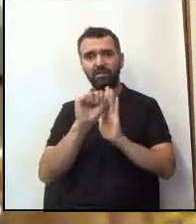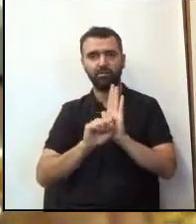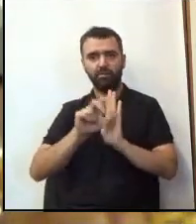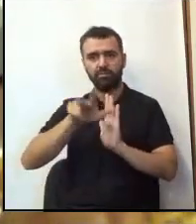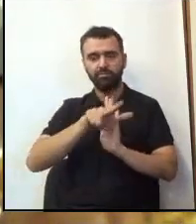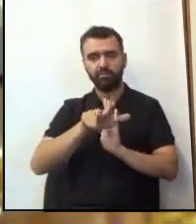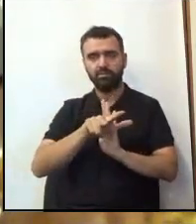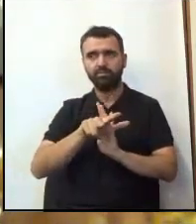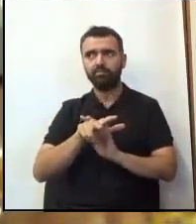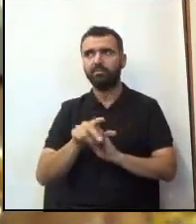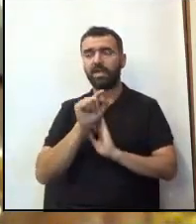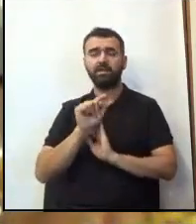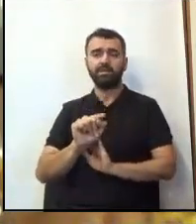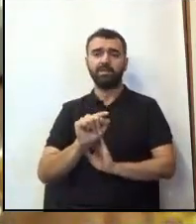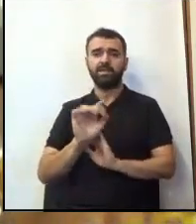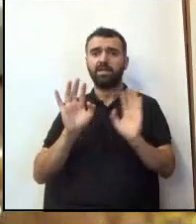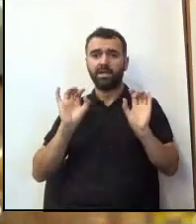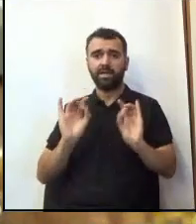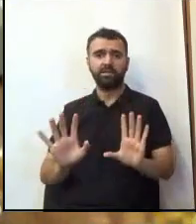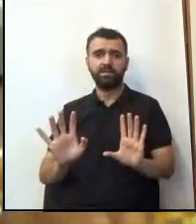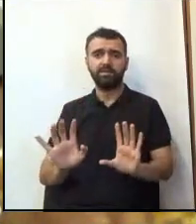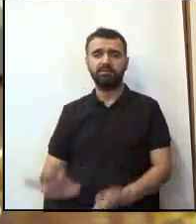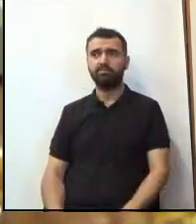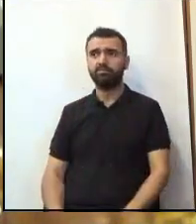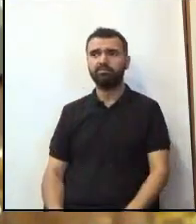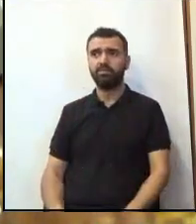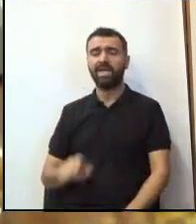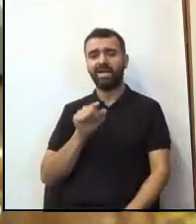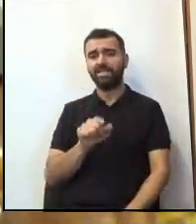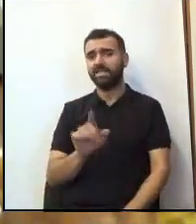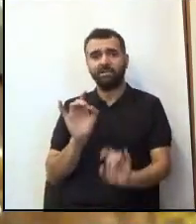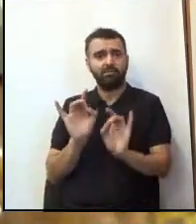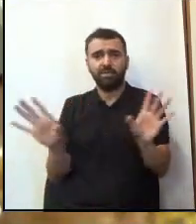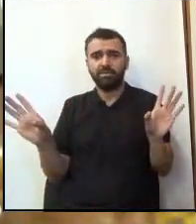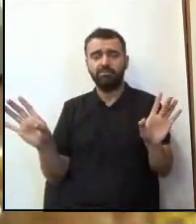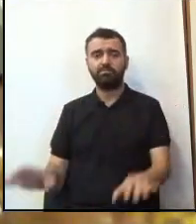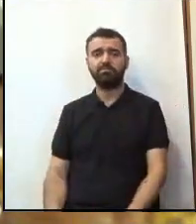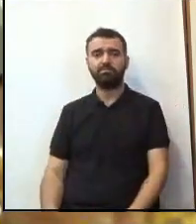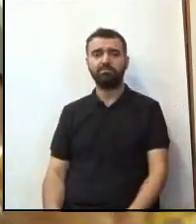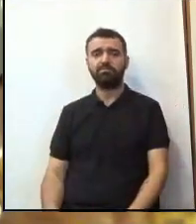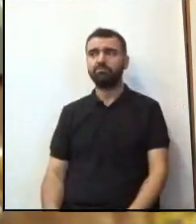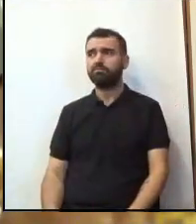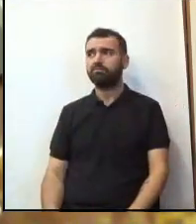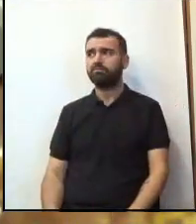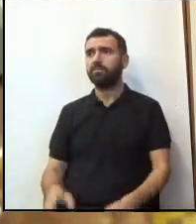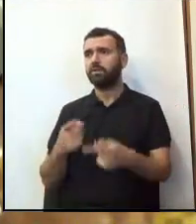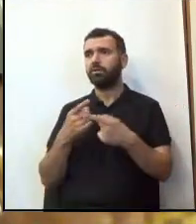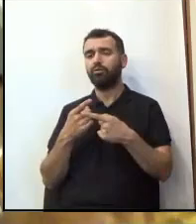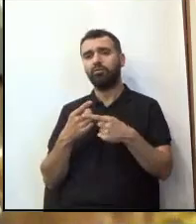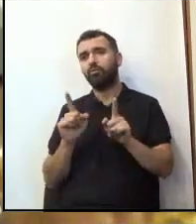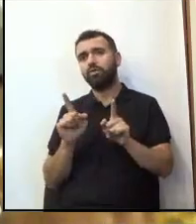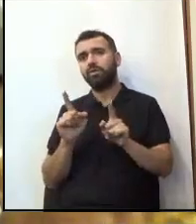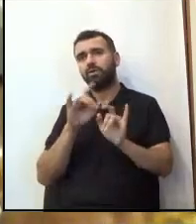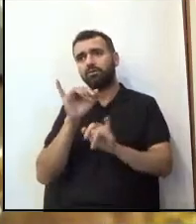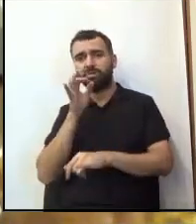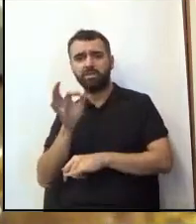¿Ya? Así es. otra versión es otra versión,